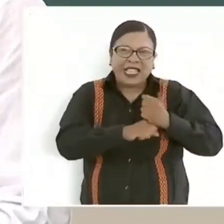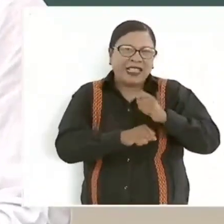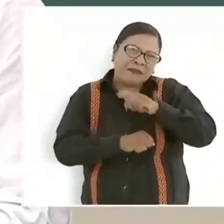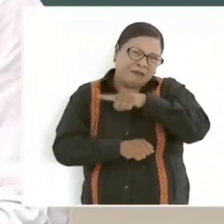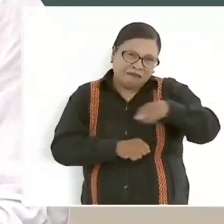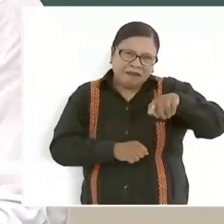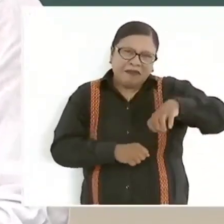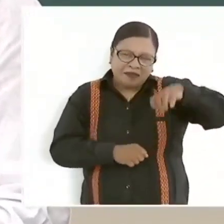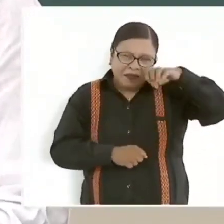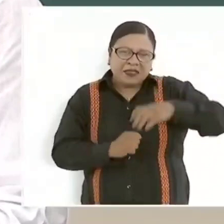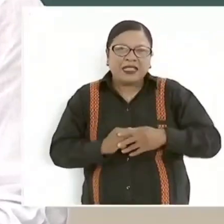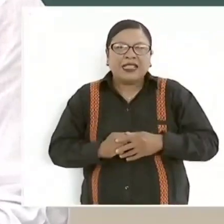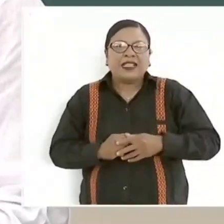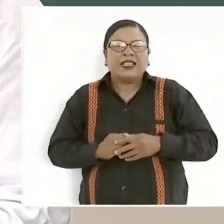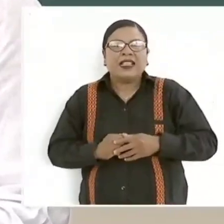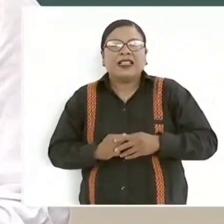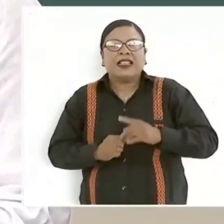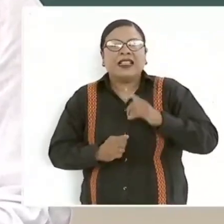Y